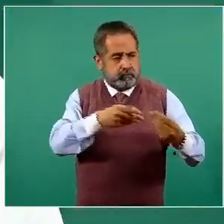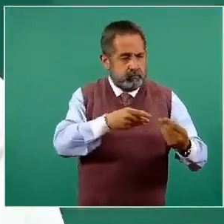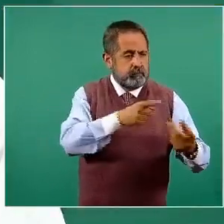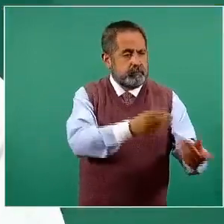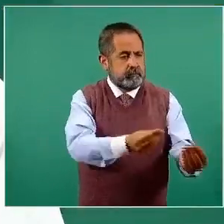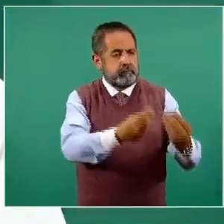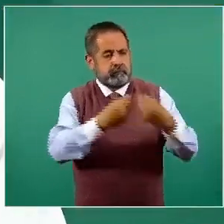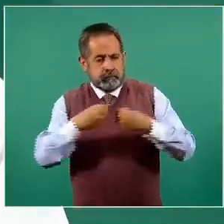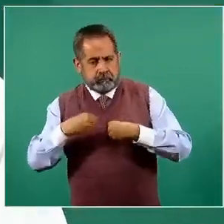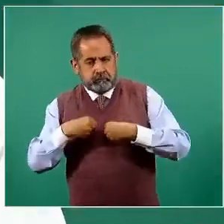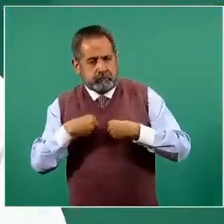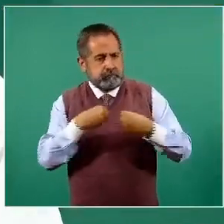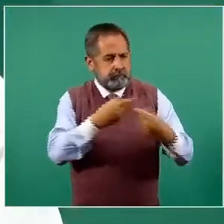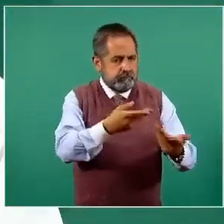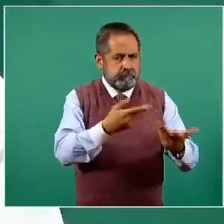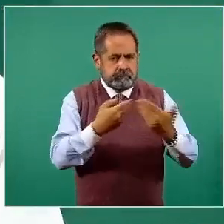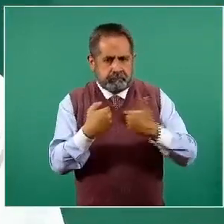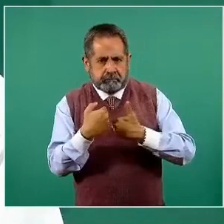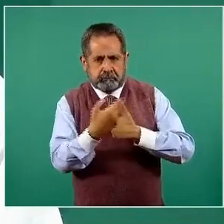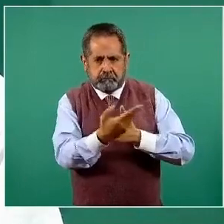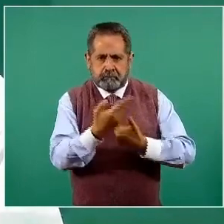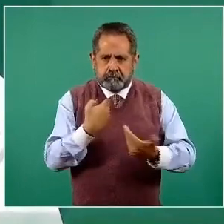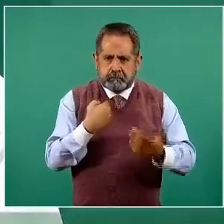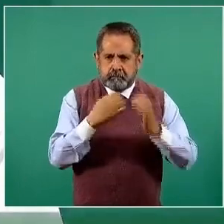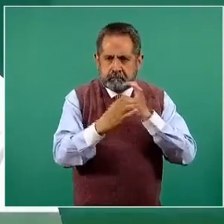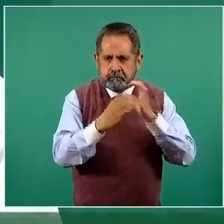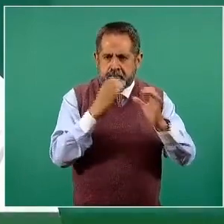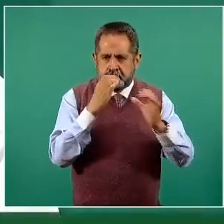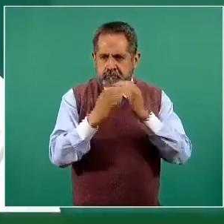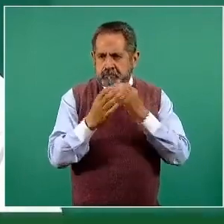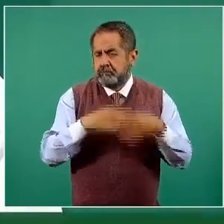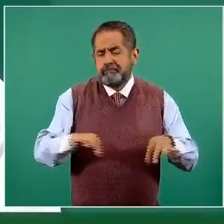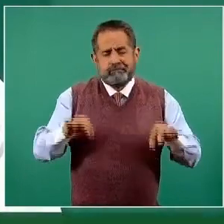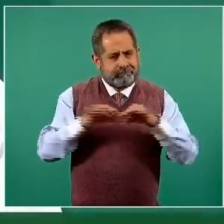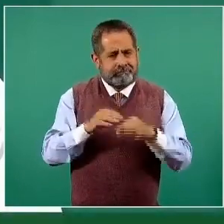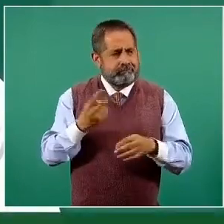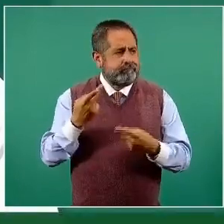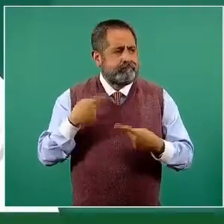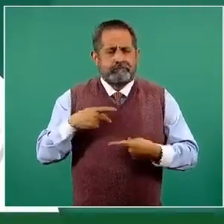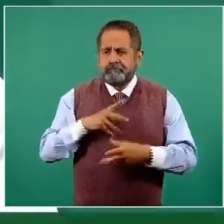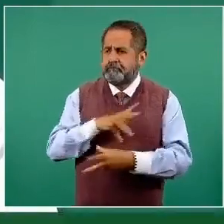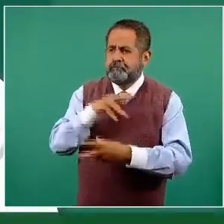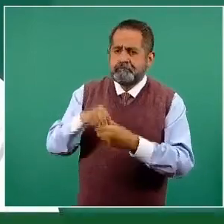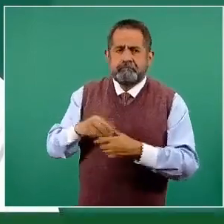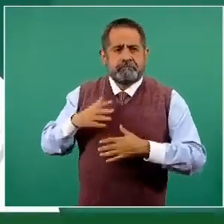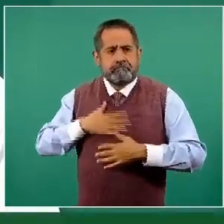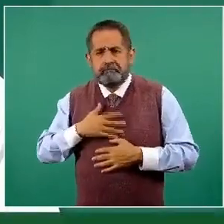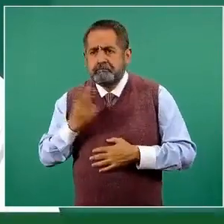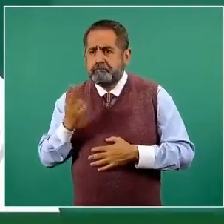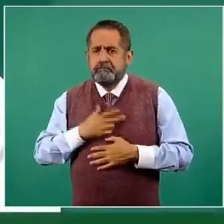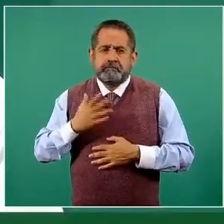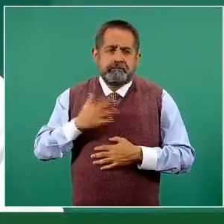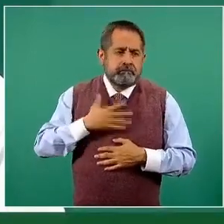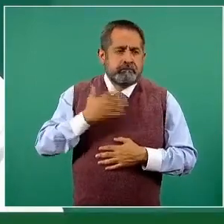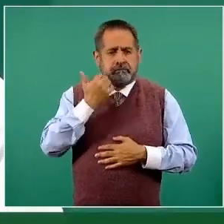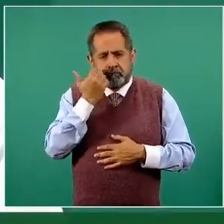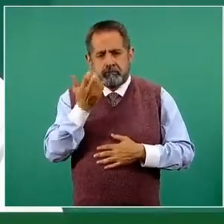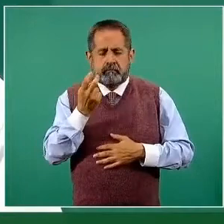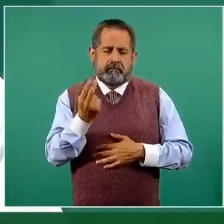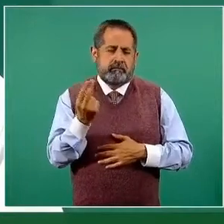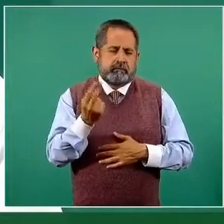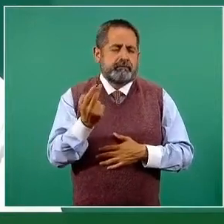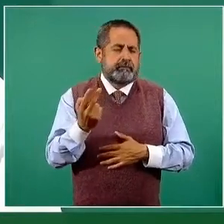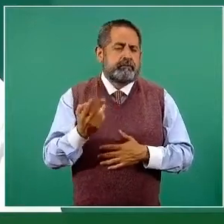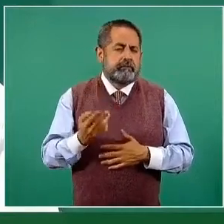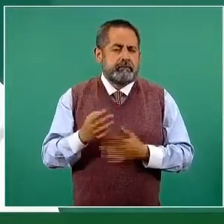interesa que todas las personas se involucren en este proceso en la medida de sus necesidades, de sus inquietudes, y que